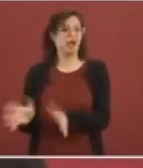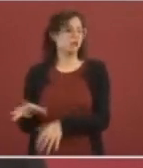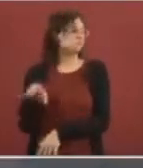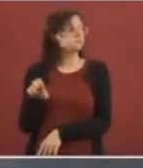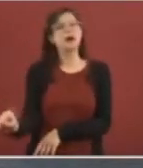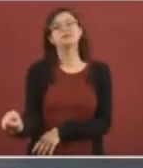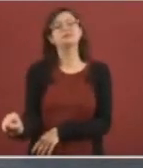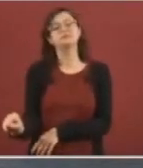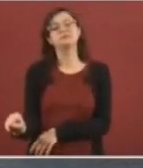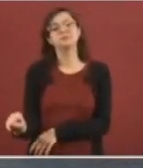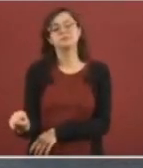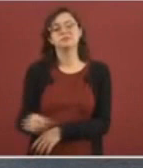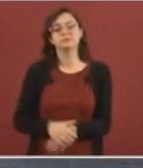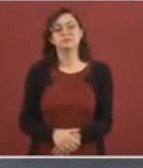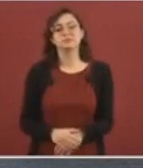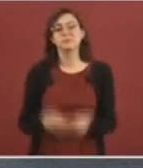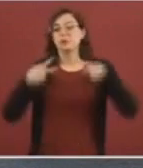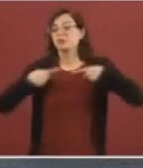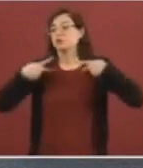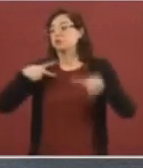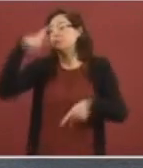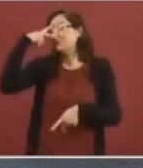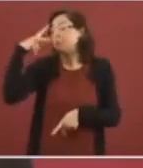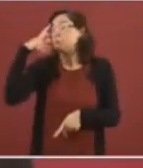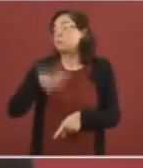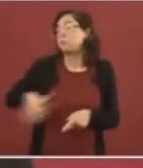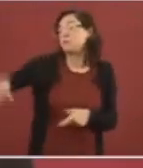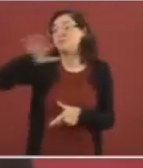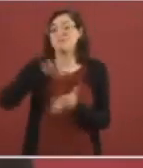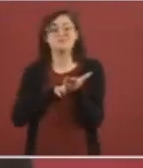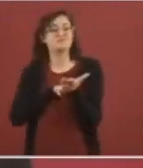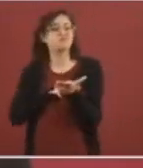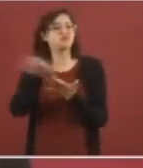y hay millones de mexicanos definidos.